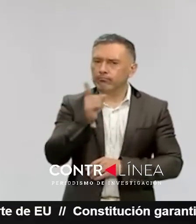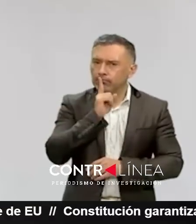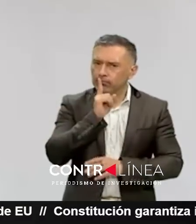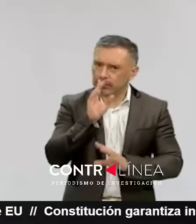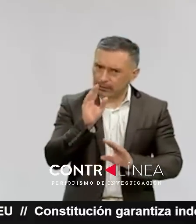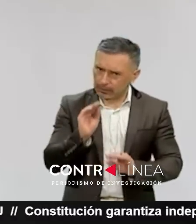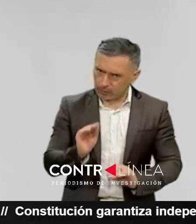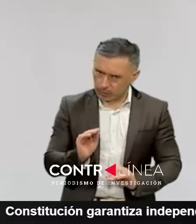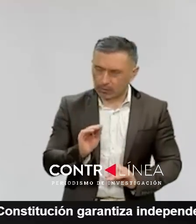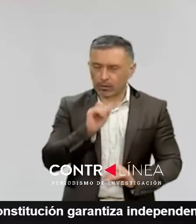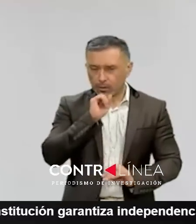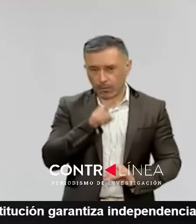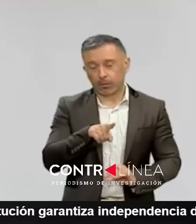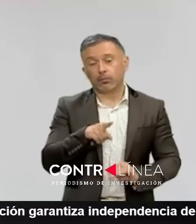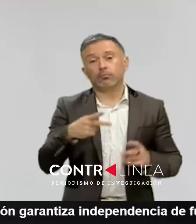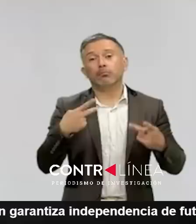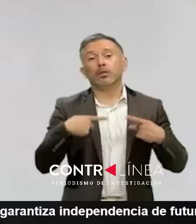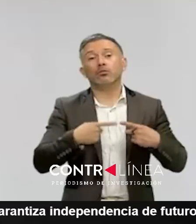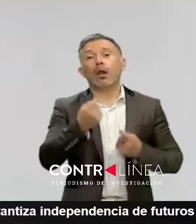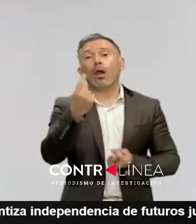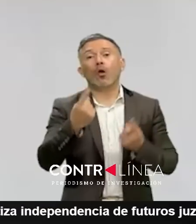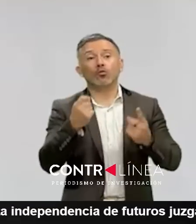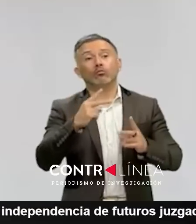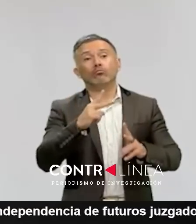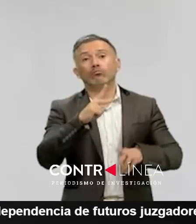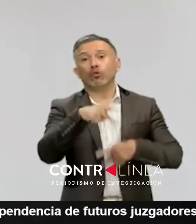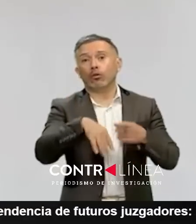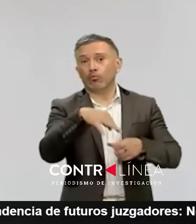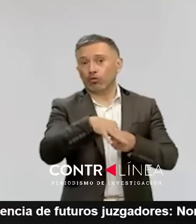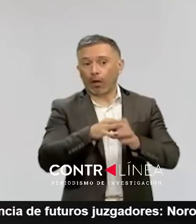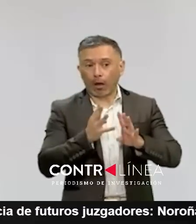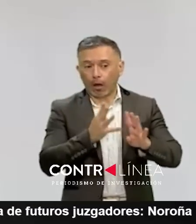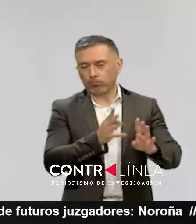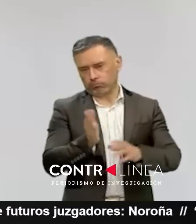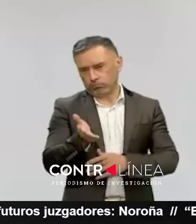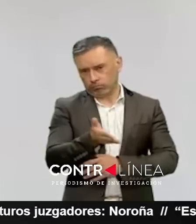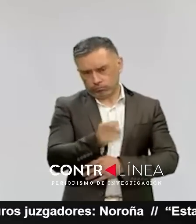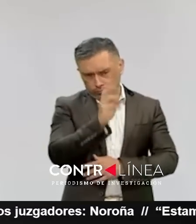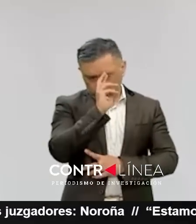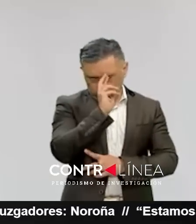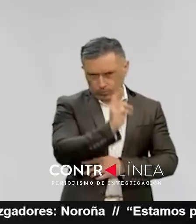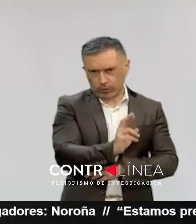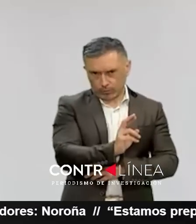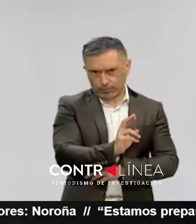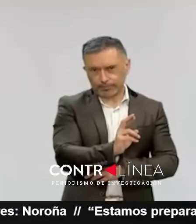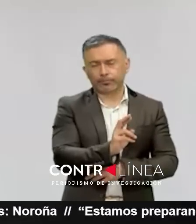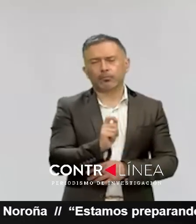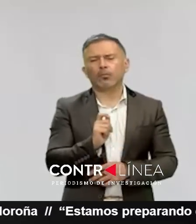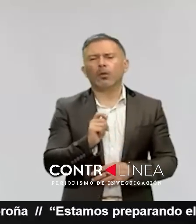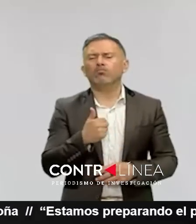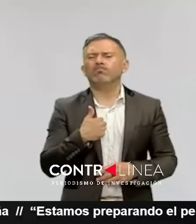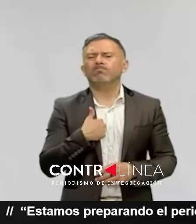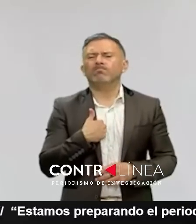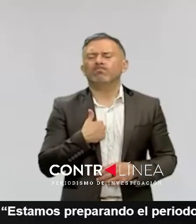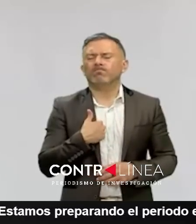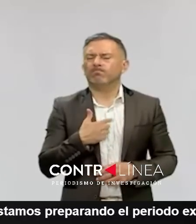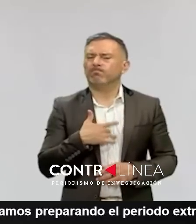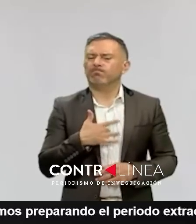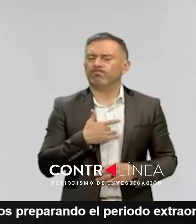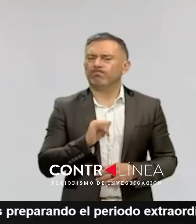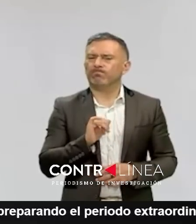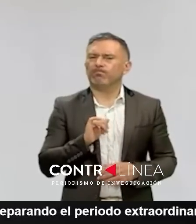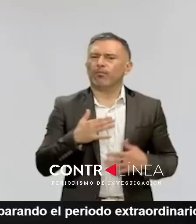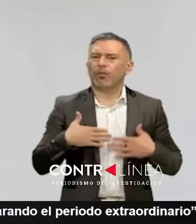voluntad de quienes acudirán a votar. Confío de entrada en que todos aquellos que en algún momento de estos